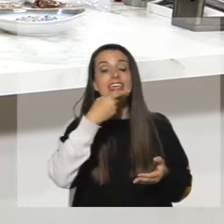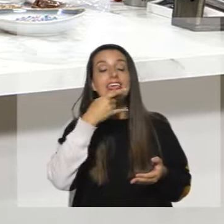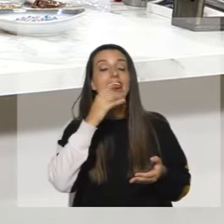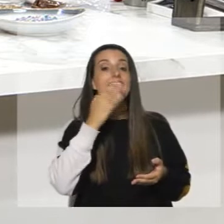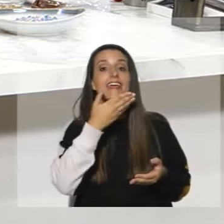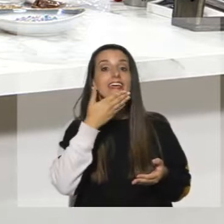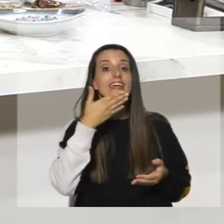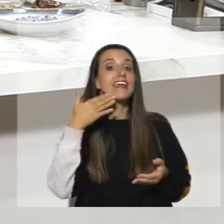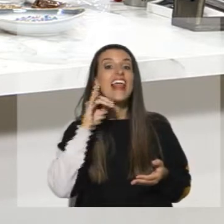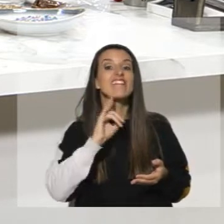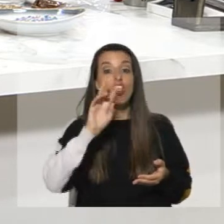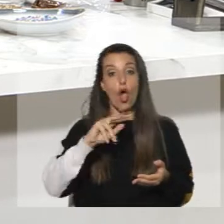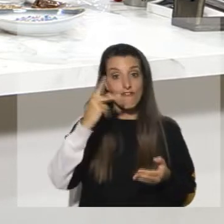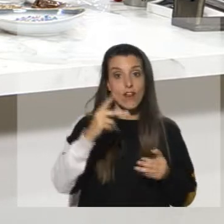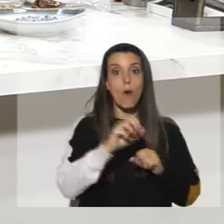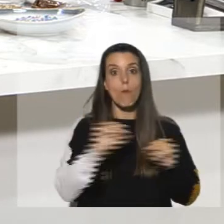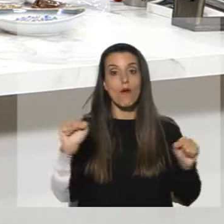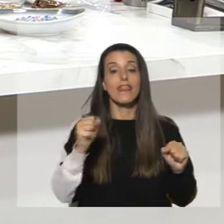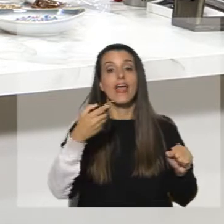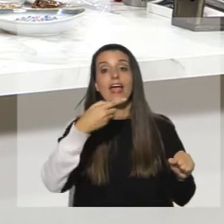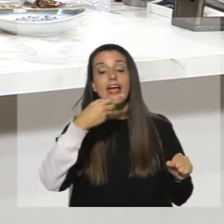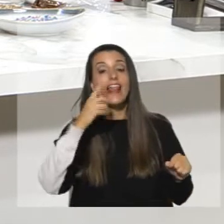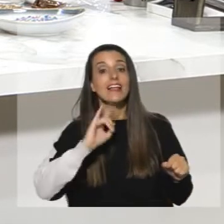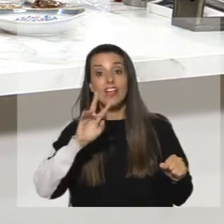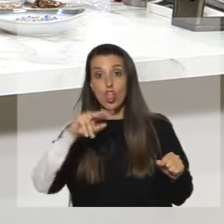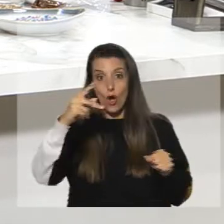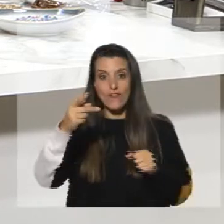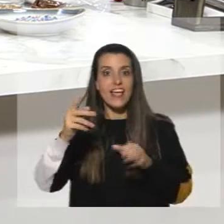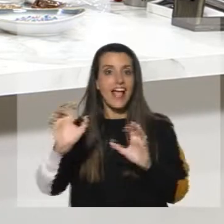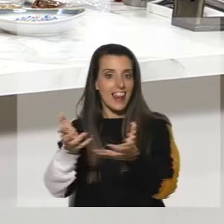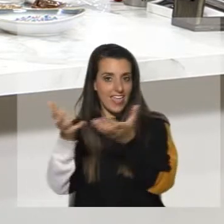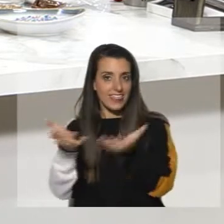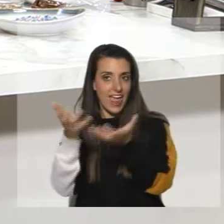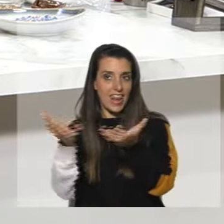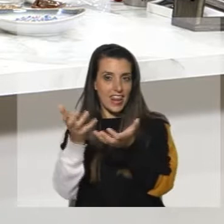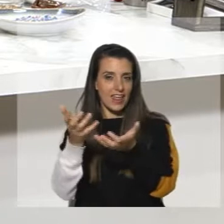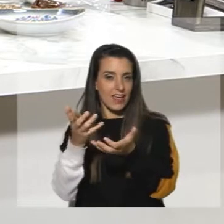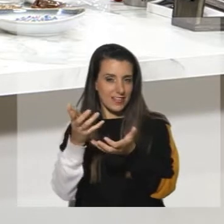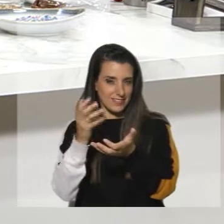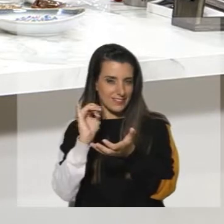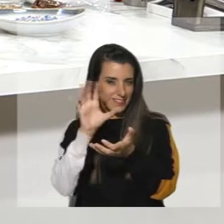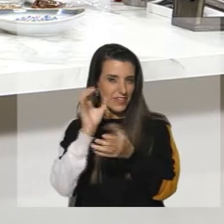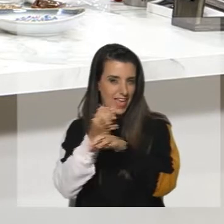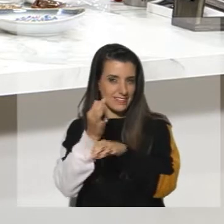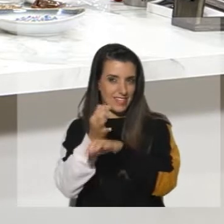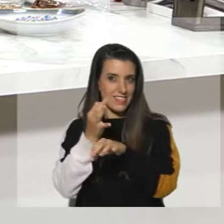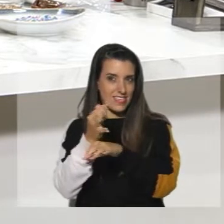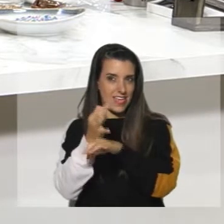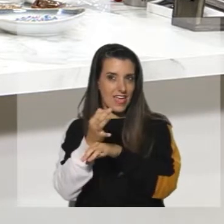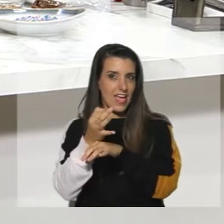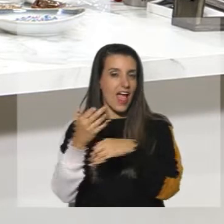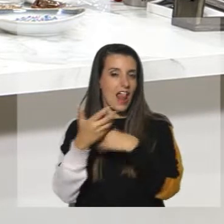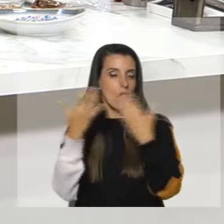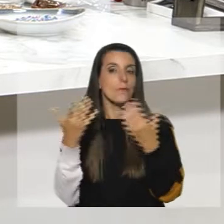y lo dejo enfriar. O sea, caliento la crema doble. ¿Se acuerdan cuando hicimos ganache? O no sé, creo que sí. Hicimos para los huevos o algo